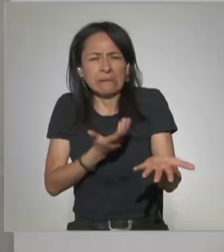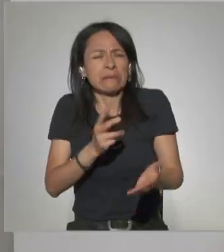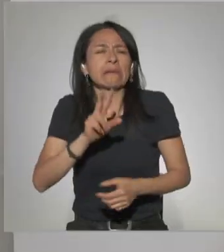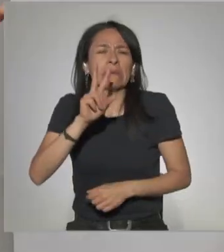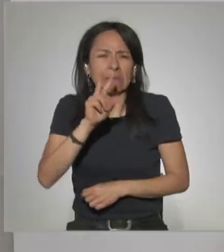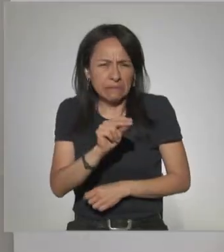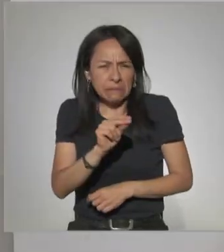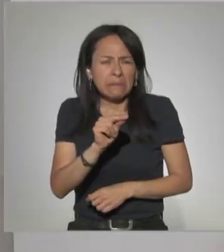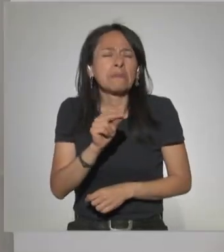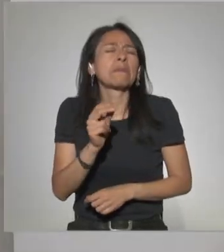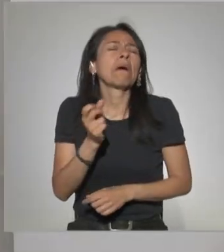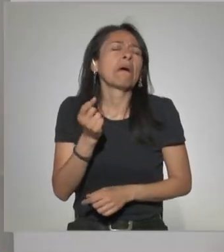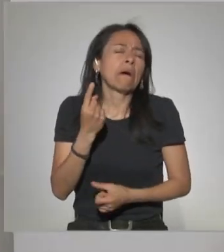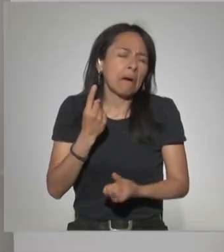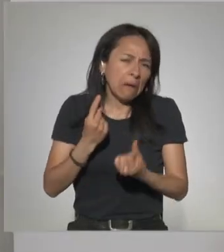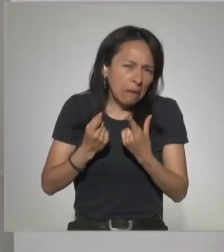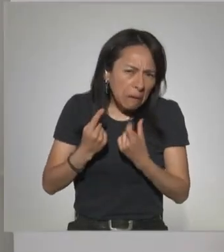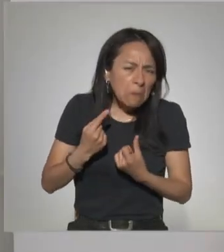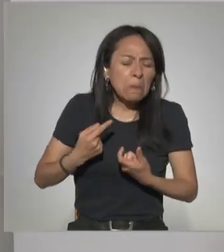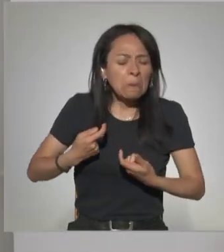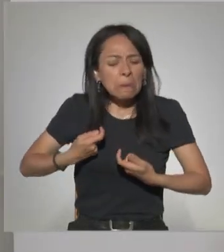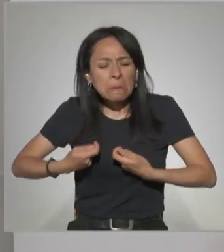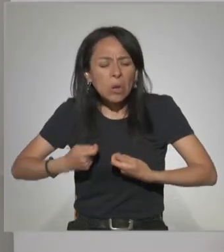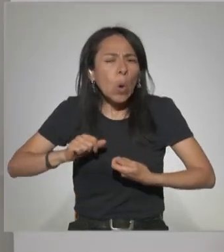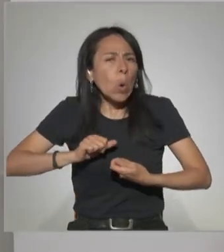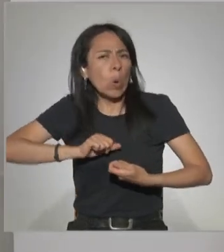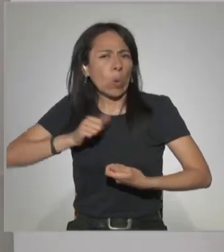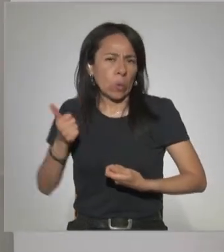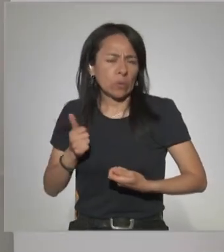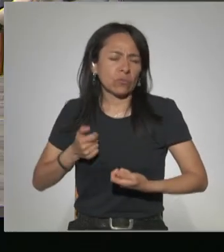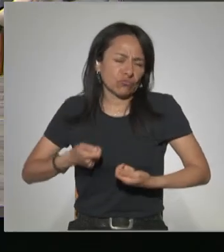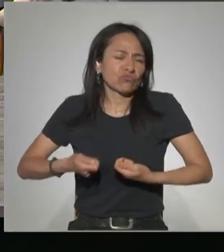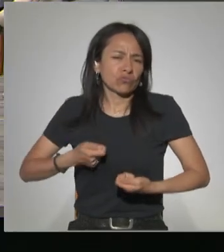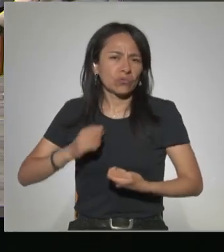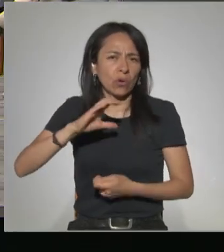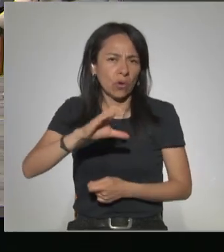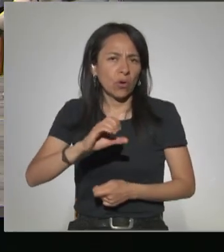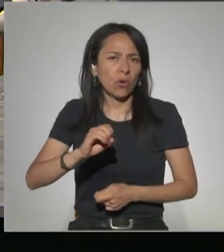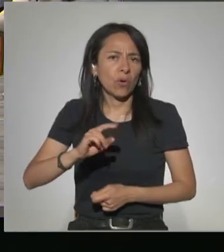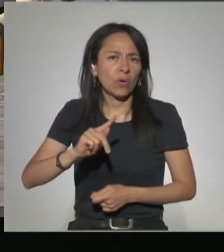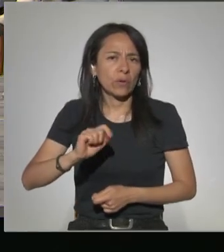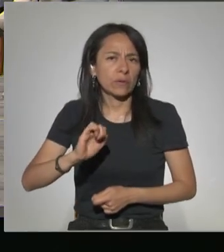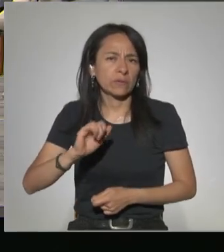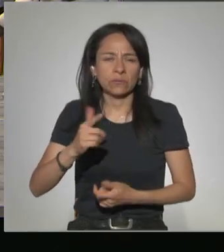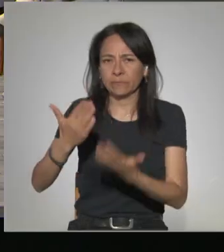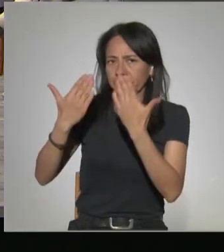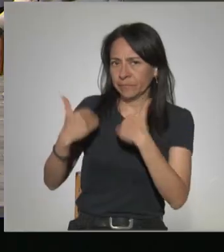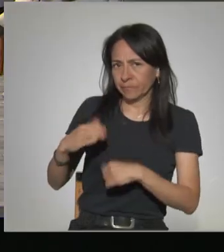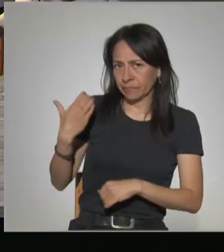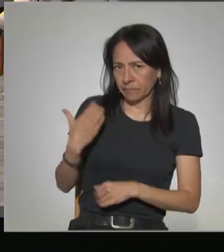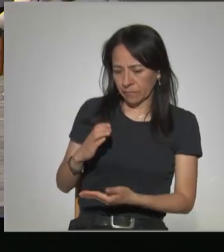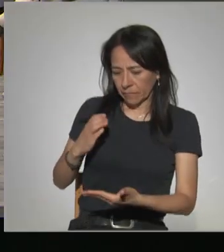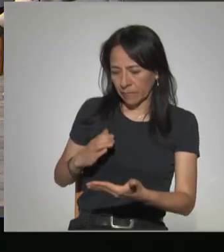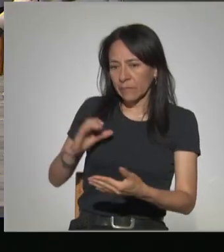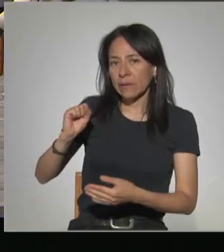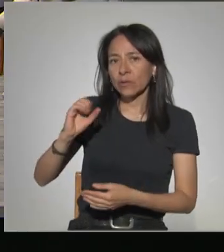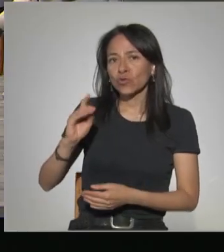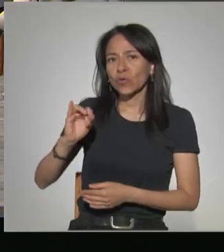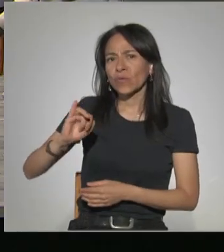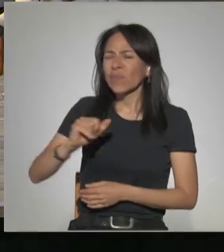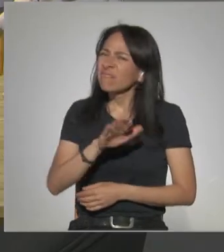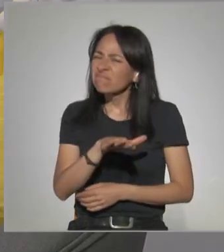que regulan el cortisol en general. Nos pregunta Sofía, ¿es normal que el estrés nos